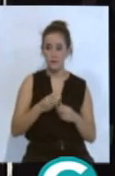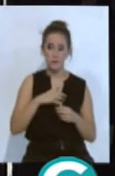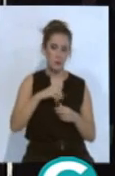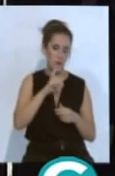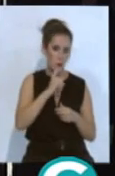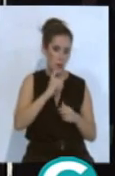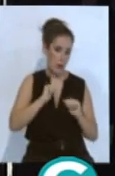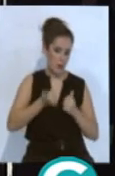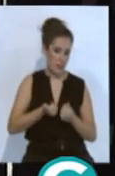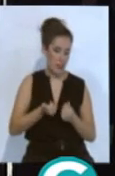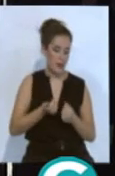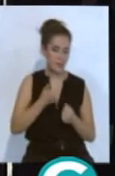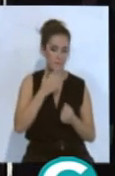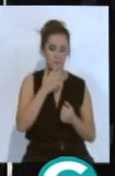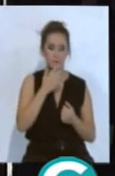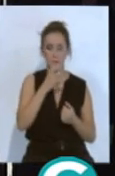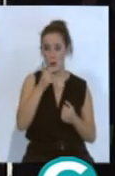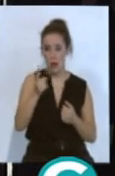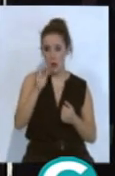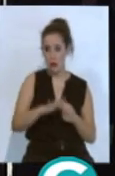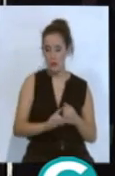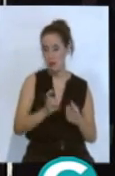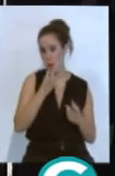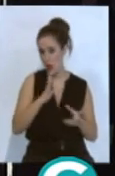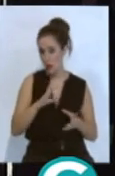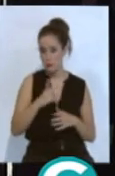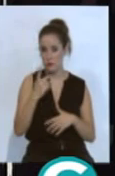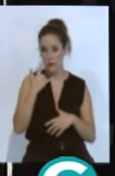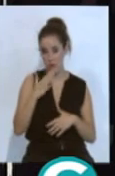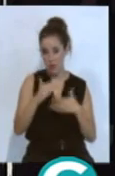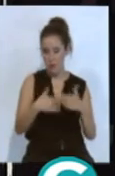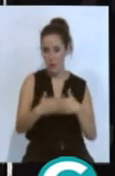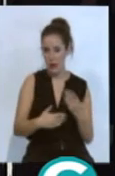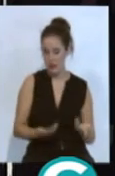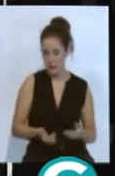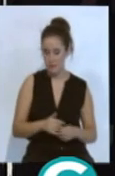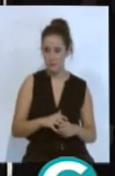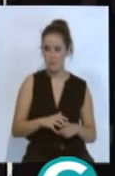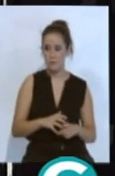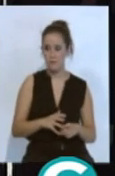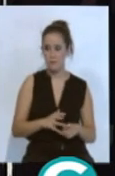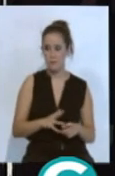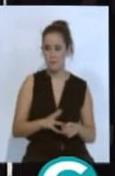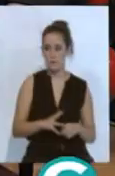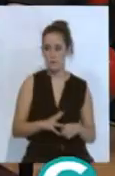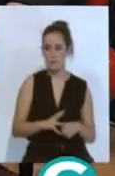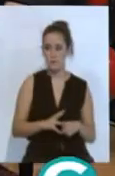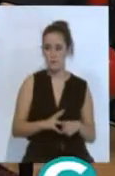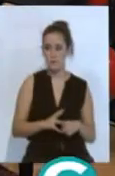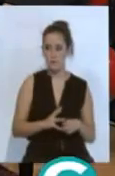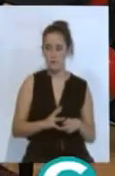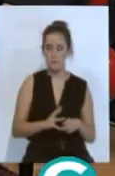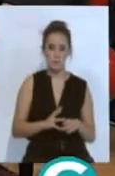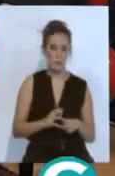ser complicado empezar sin estar él en medio, pero bueno, habrá que seguir para adelante. ¿no? Chulo. Eso está claro. Está